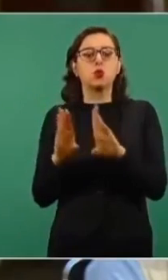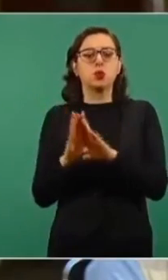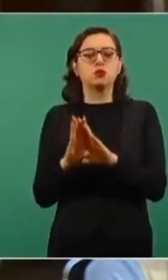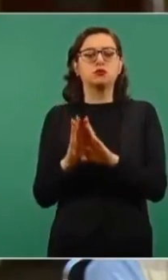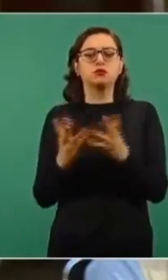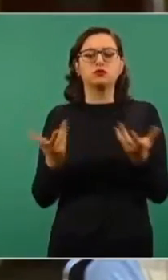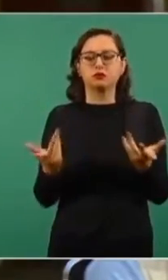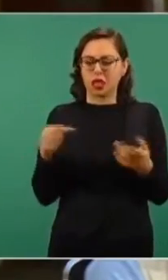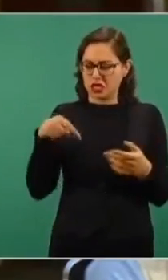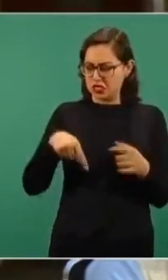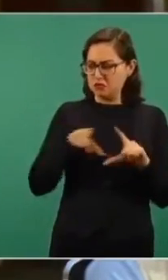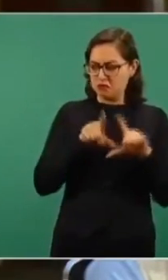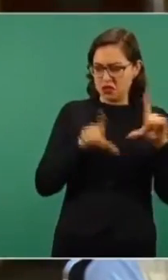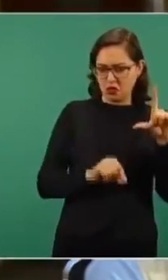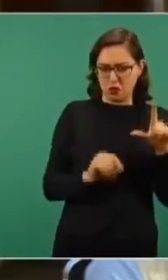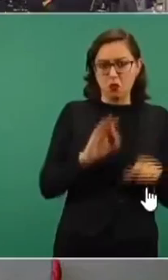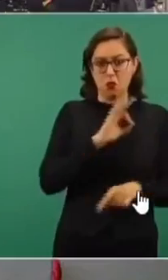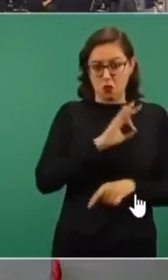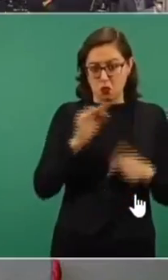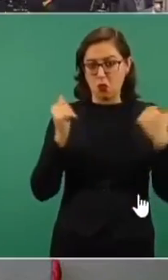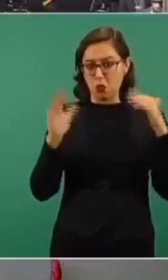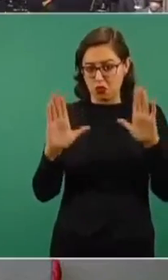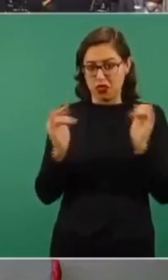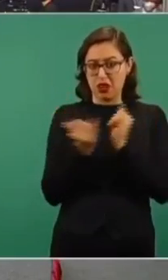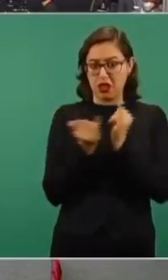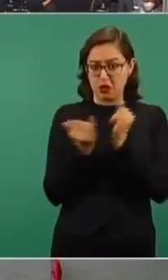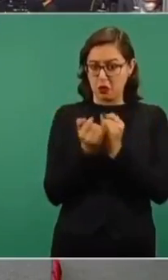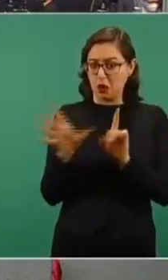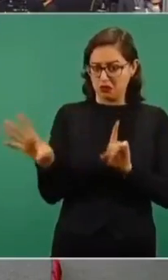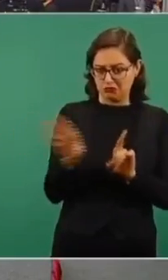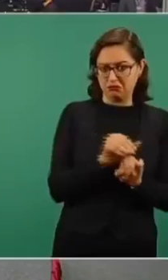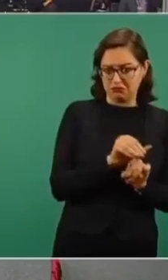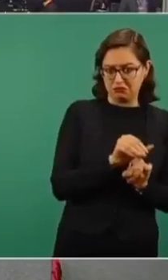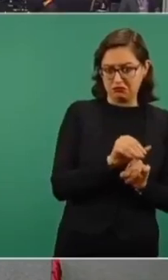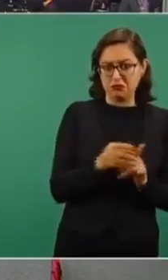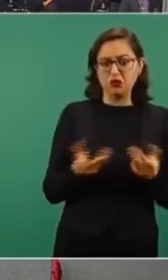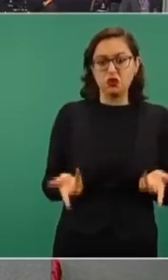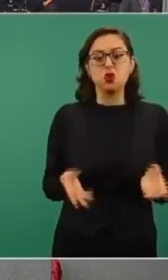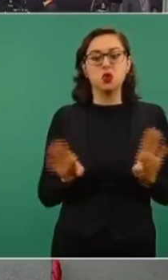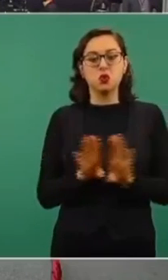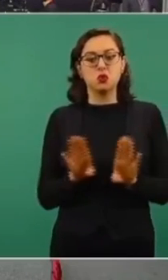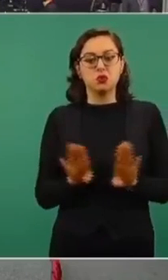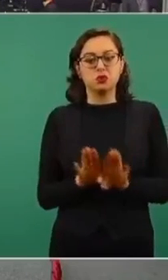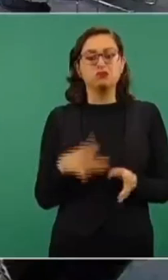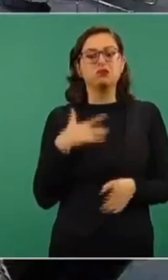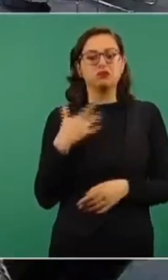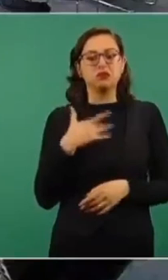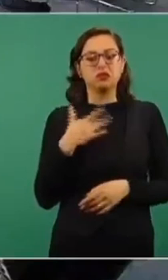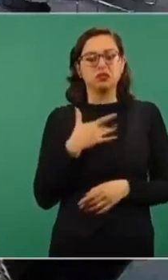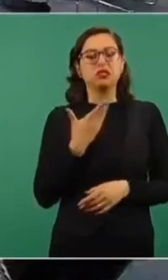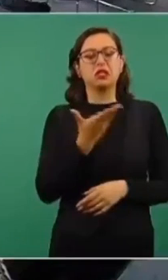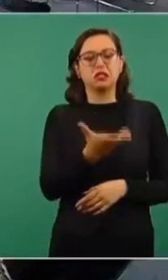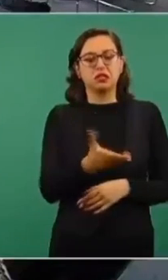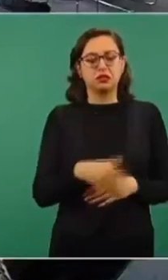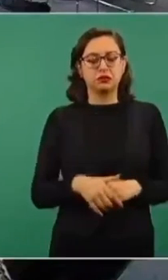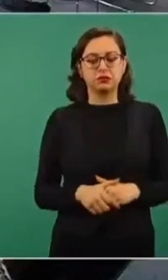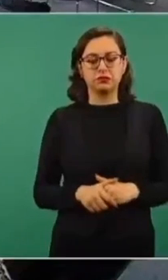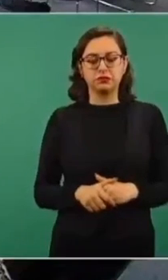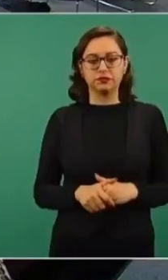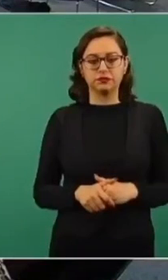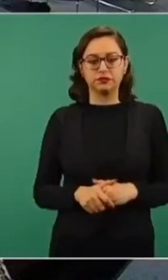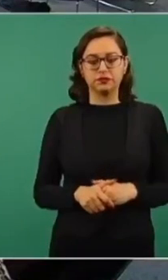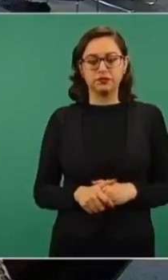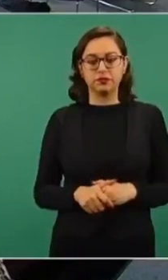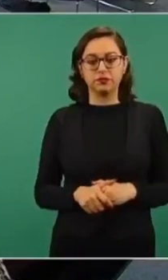a nuestro país? ¿Y cuál sería su valoración de esta estrategia que ahora manejan las empresas, que aunque